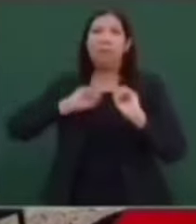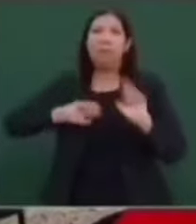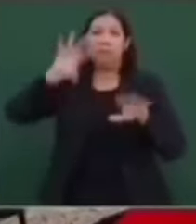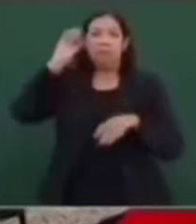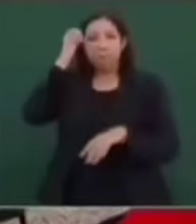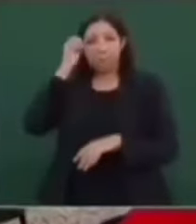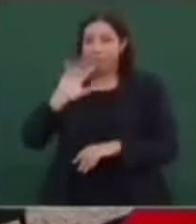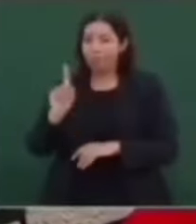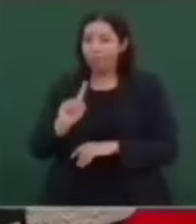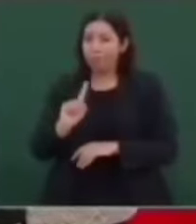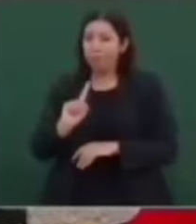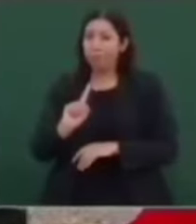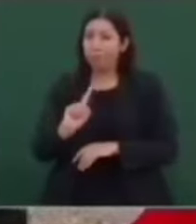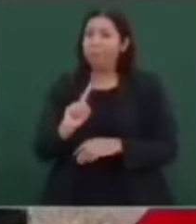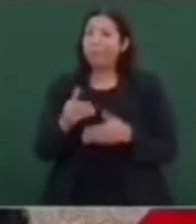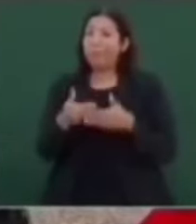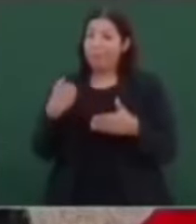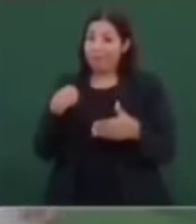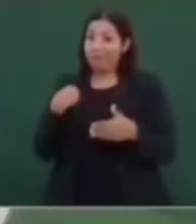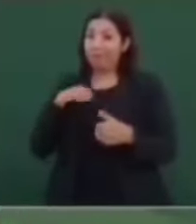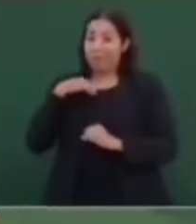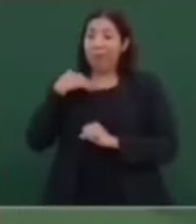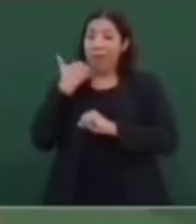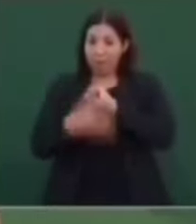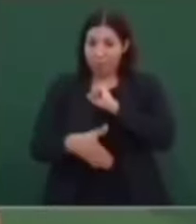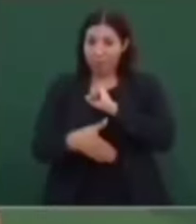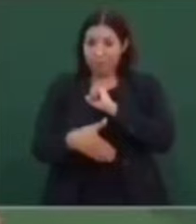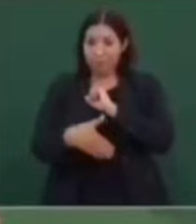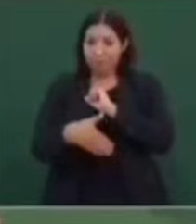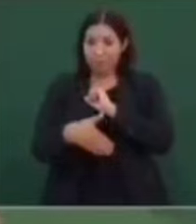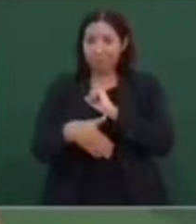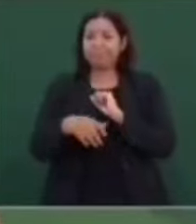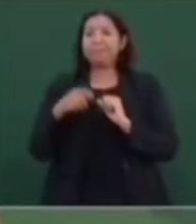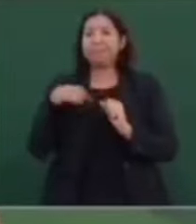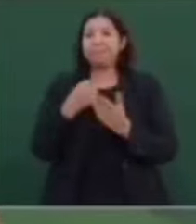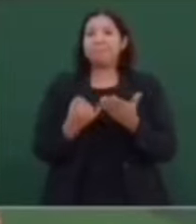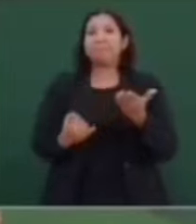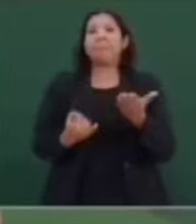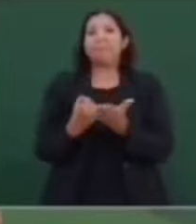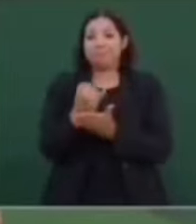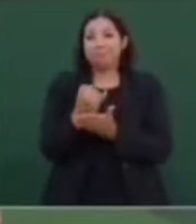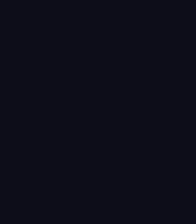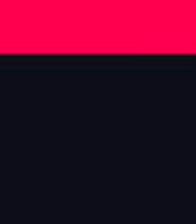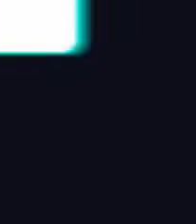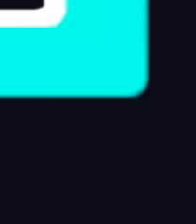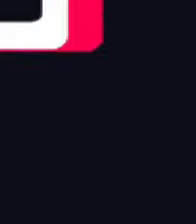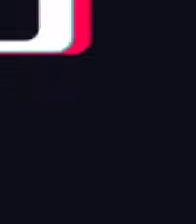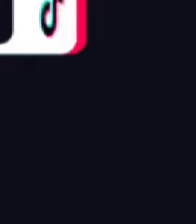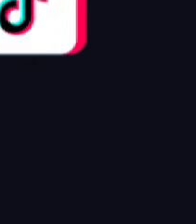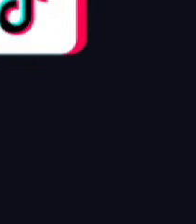Antes de irnos, vamos a tomar una decisión legal. ¿No se puede apropiar?